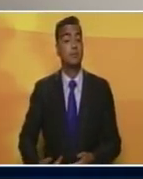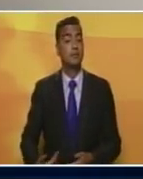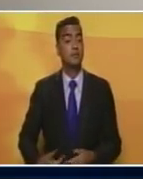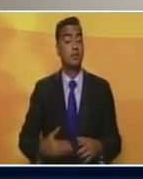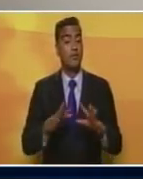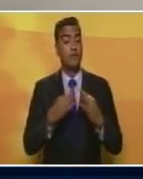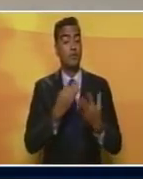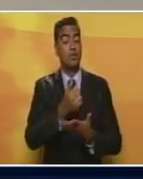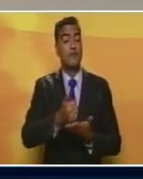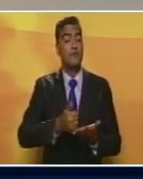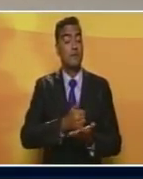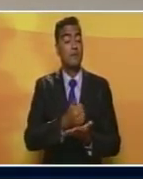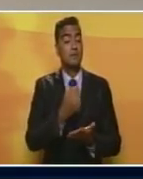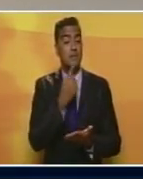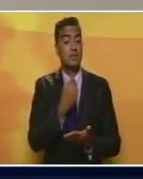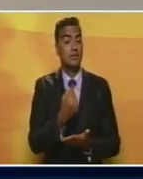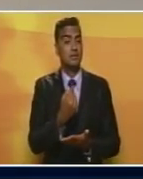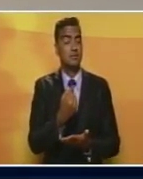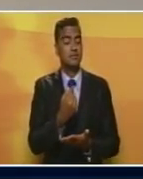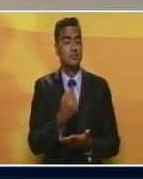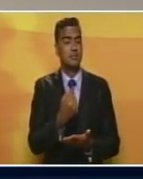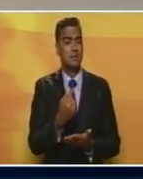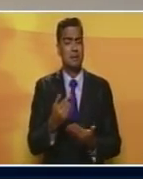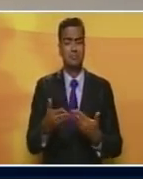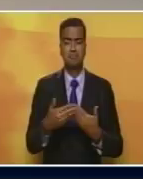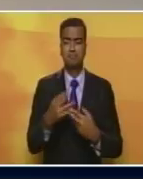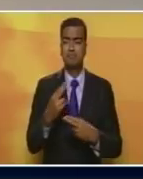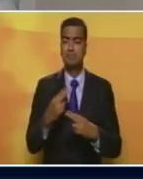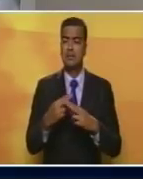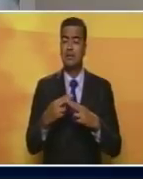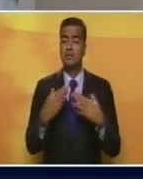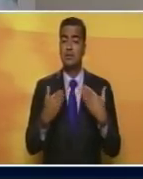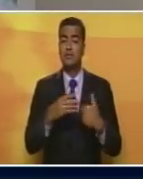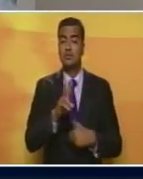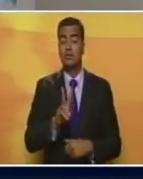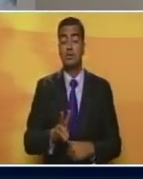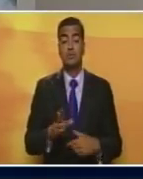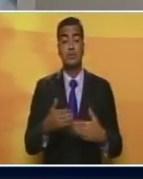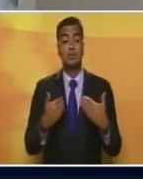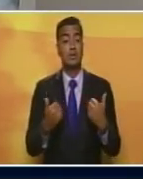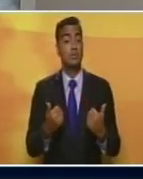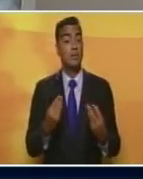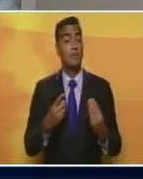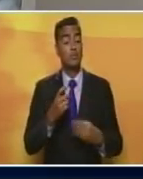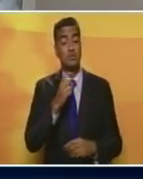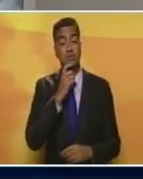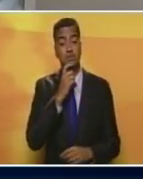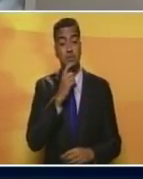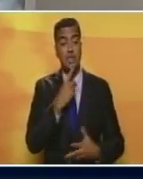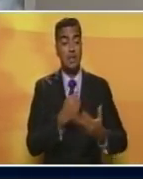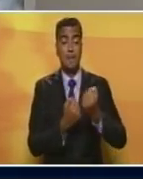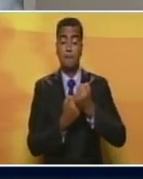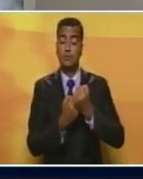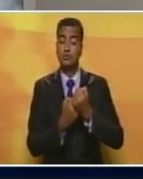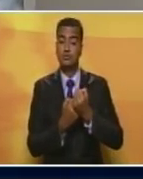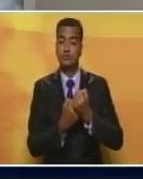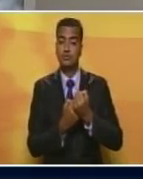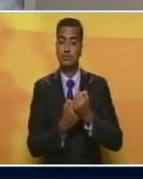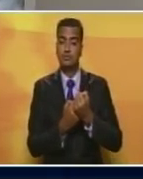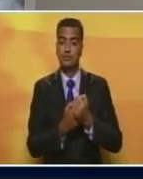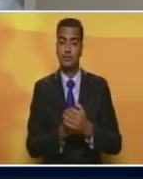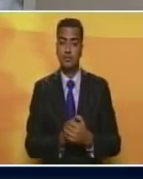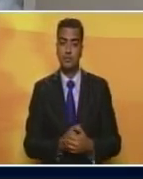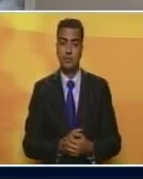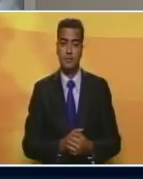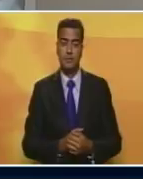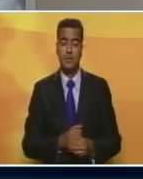ha traído todo este tipo de inconvenientes, ¿no? Quizás es tratar de ubicar un sistema que llame a la confianza